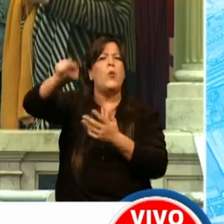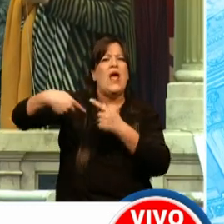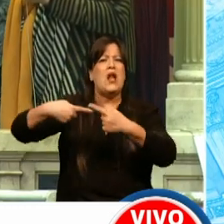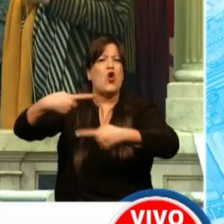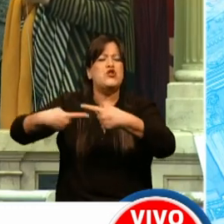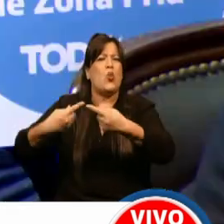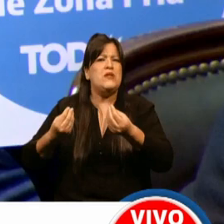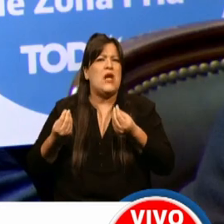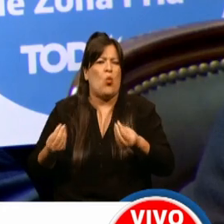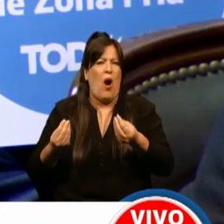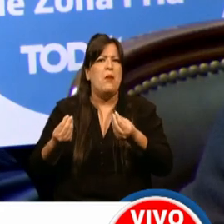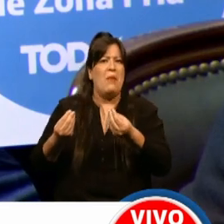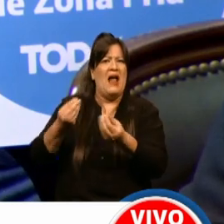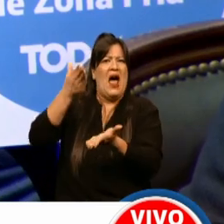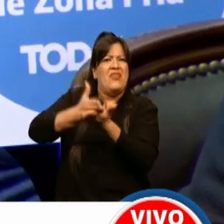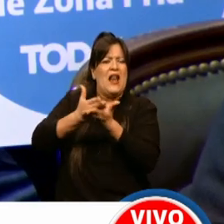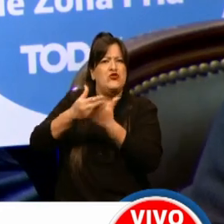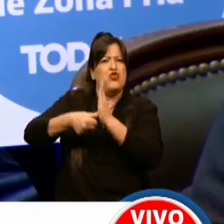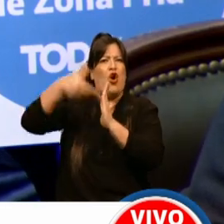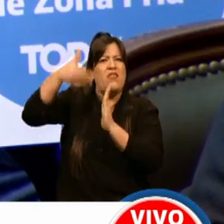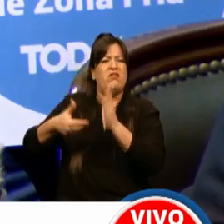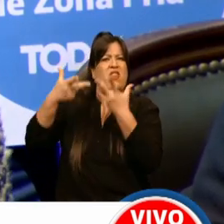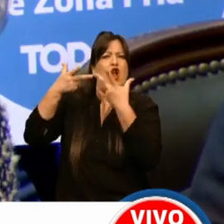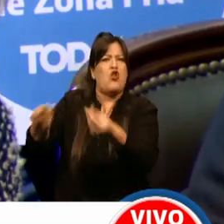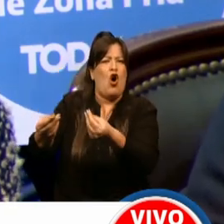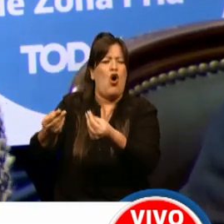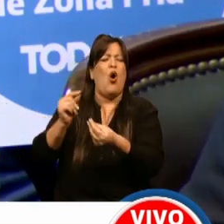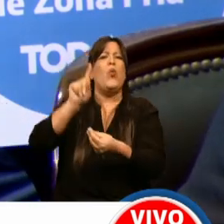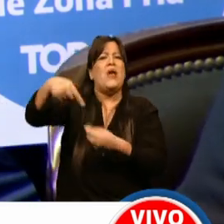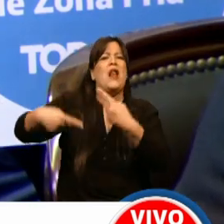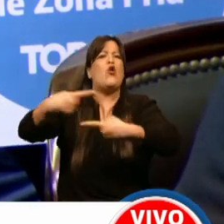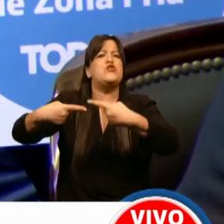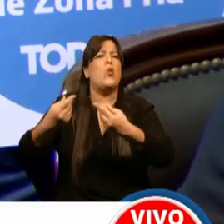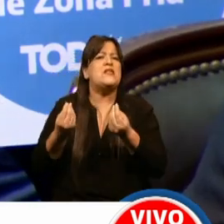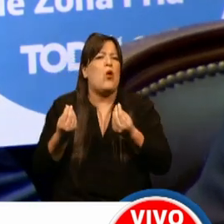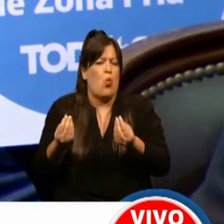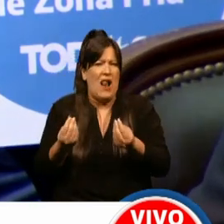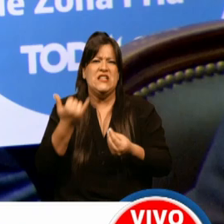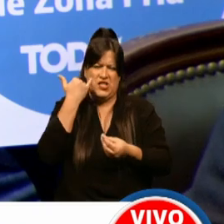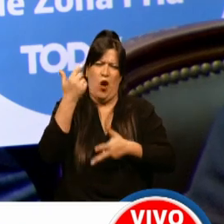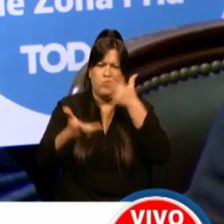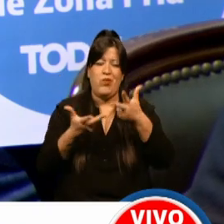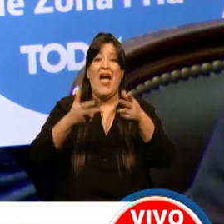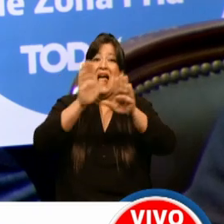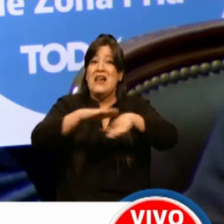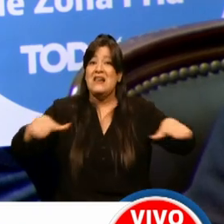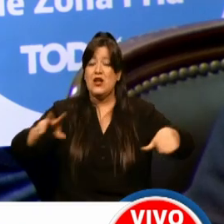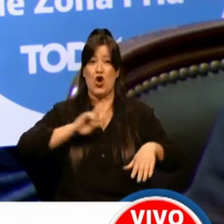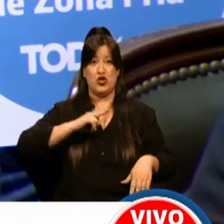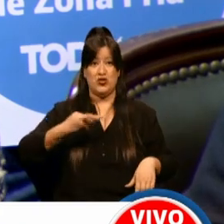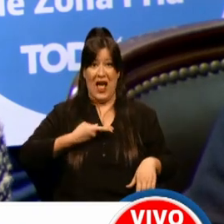negar el derecho a la identidad ya se dijo acá las niñas es trans